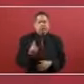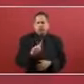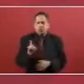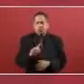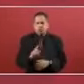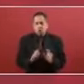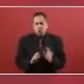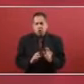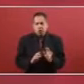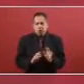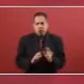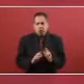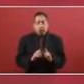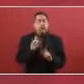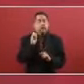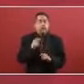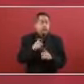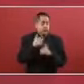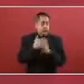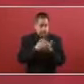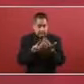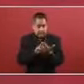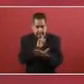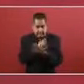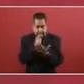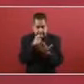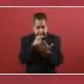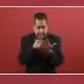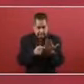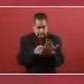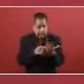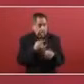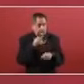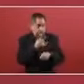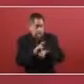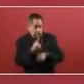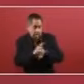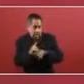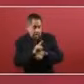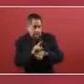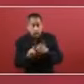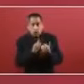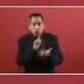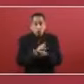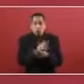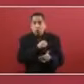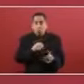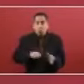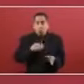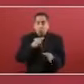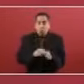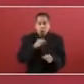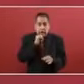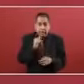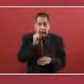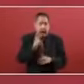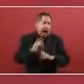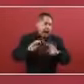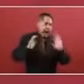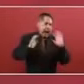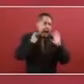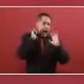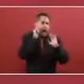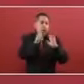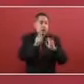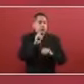que legalmente pues hayan incumplido en la construcción de una obra, alguna cosa